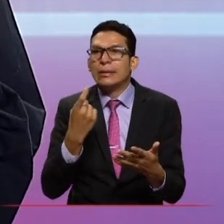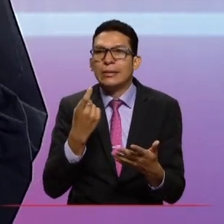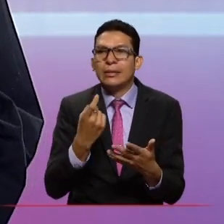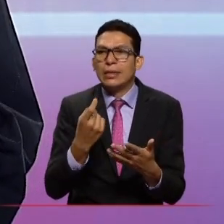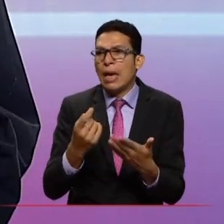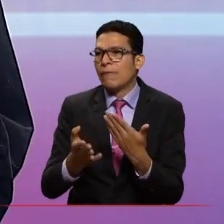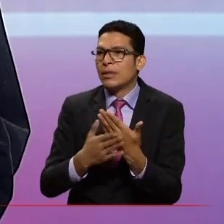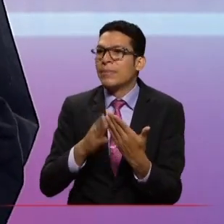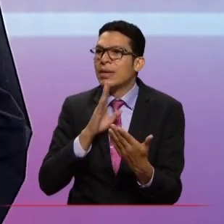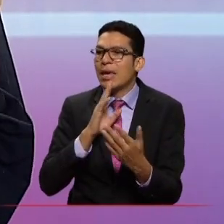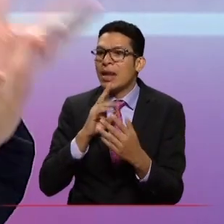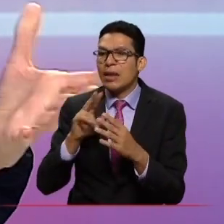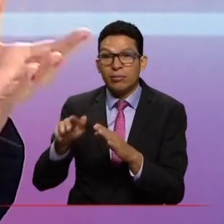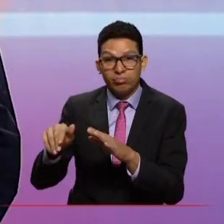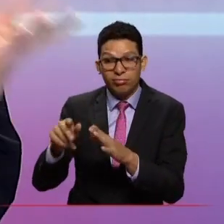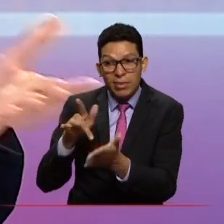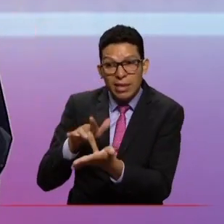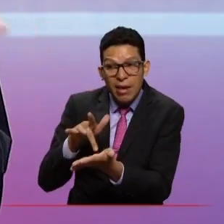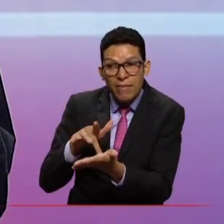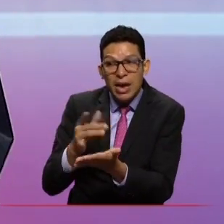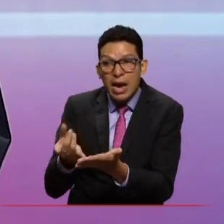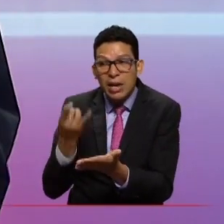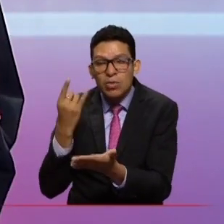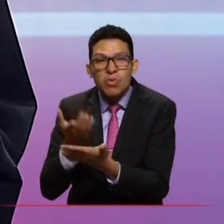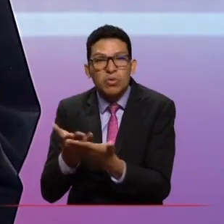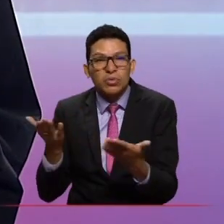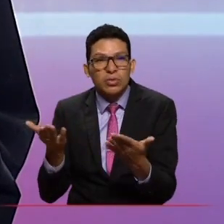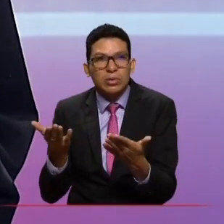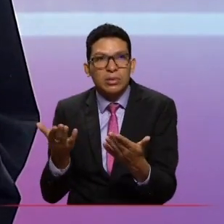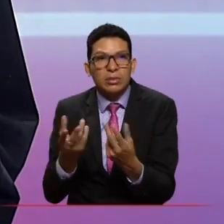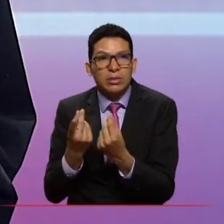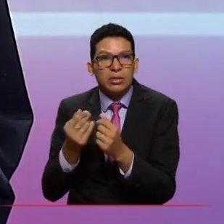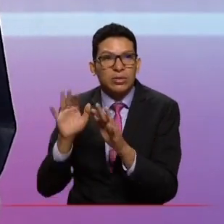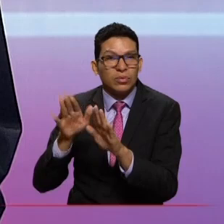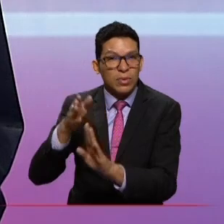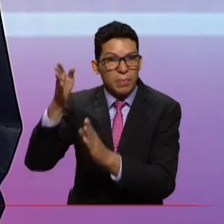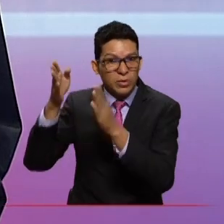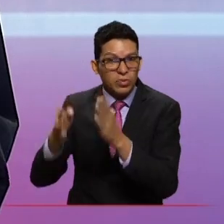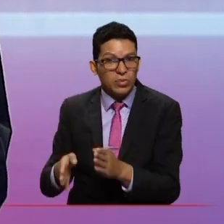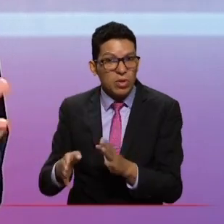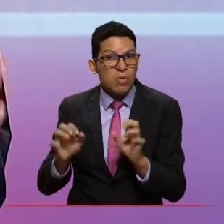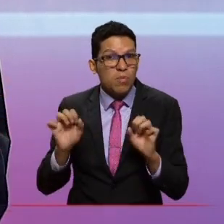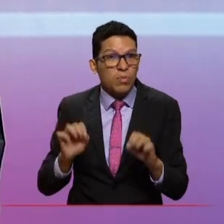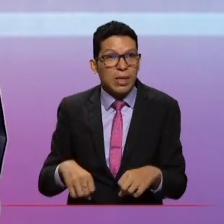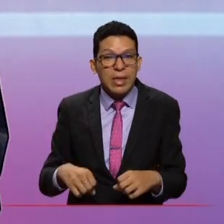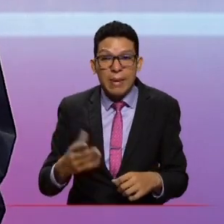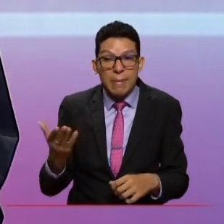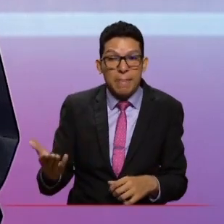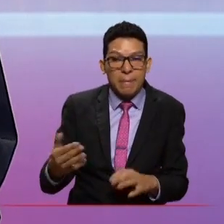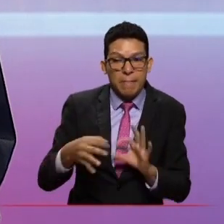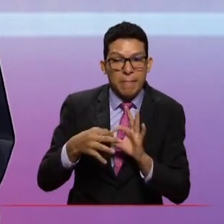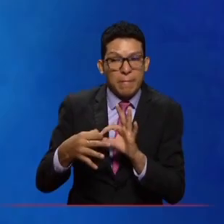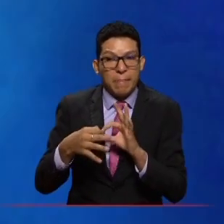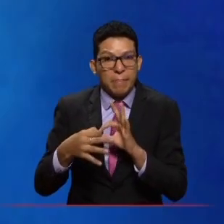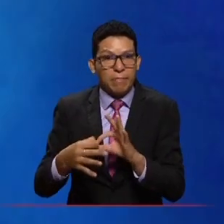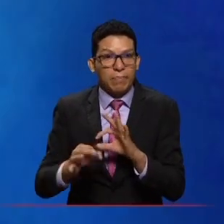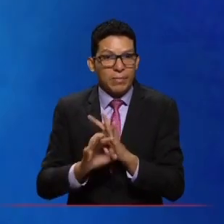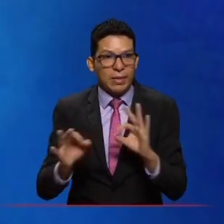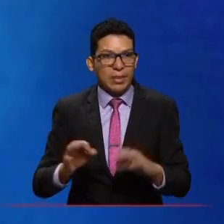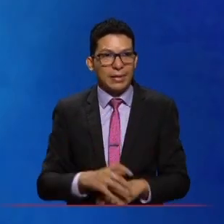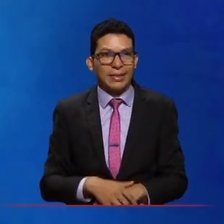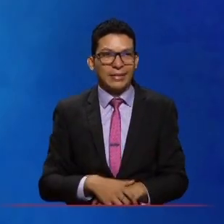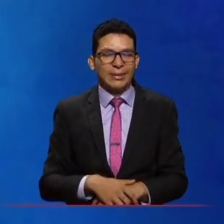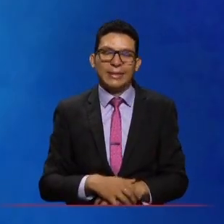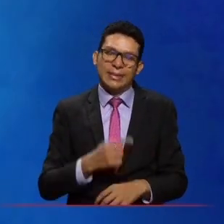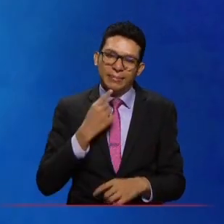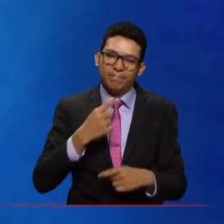tenía activos? O sea, ¿cómo hace uno para entender también cómo estaba la economía de ese ser querido? Porque puede ser que uno no estuviera tan cerca. Bueno, es un poco